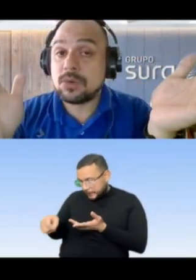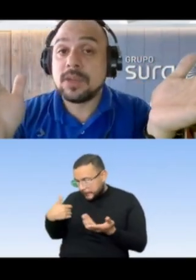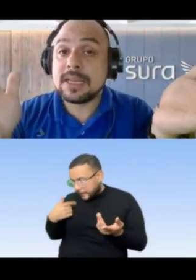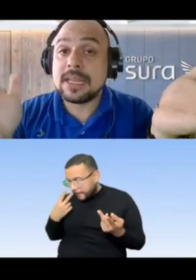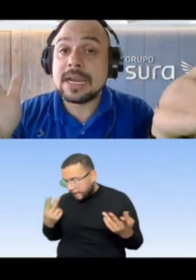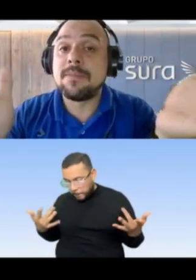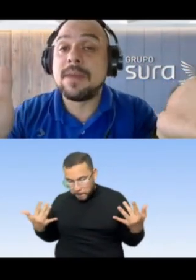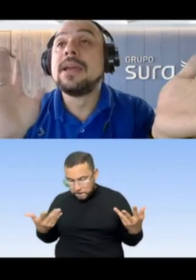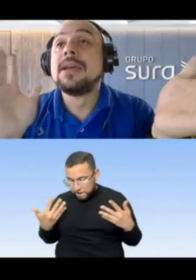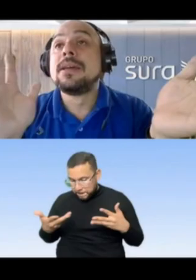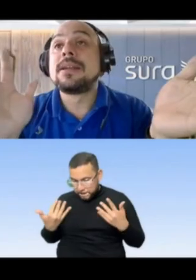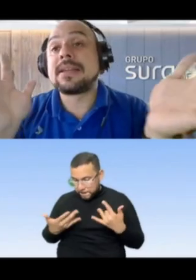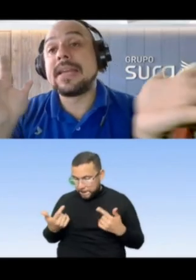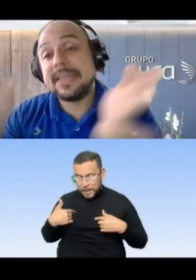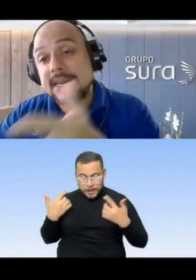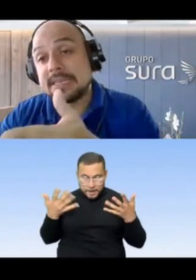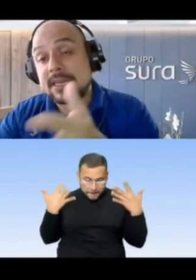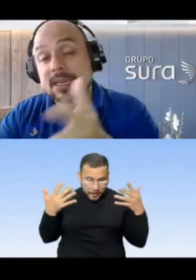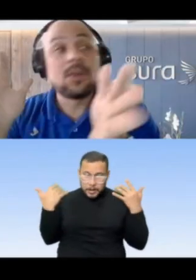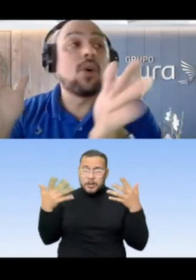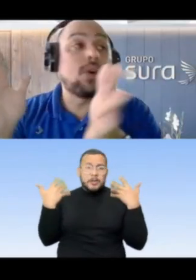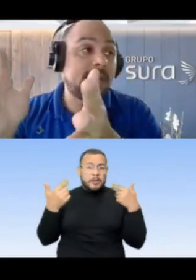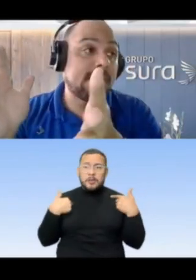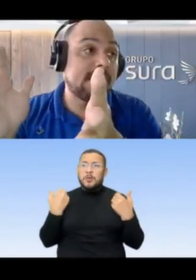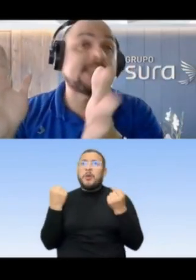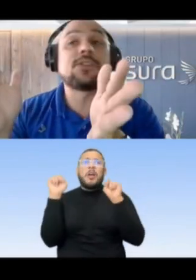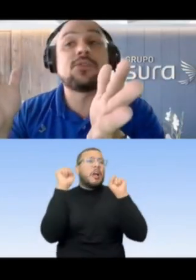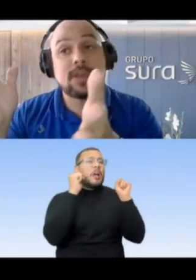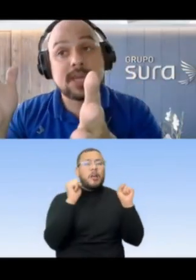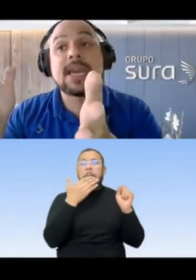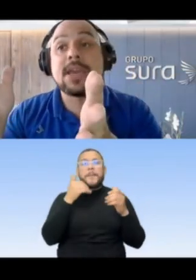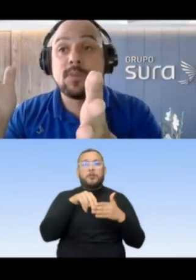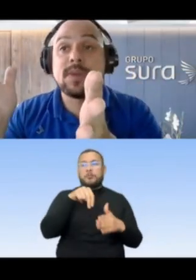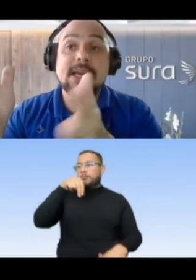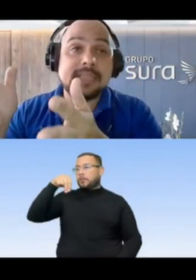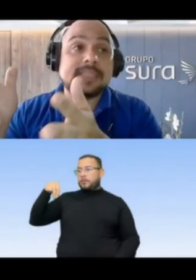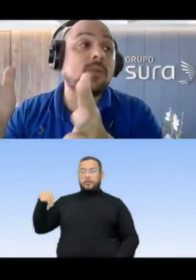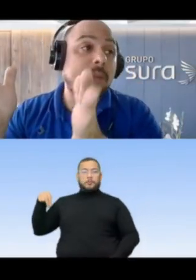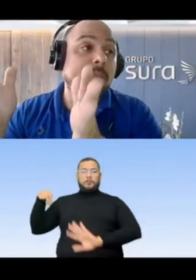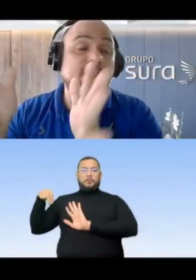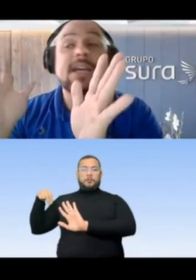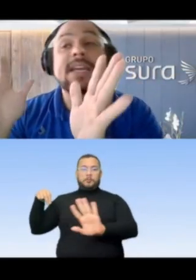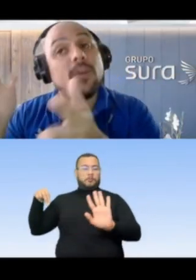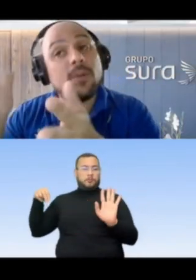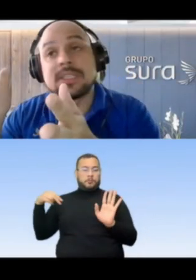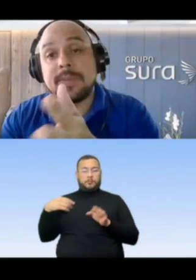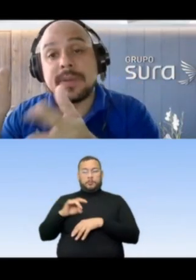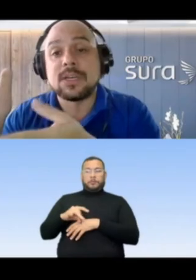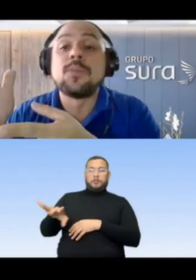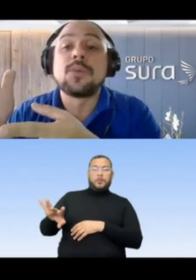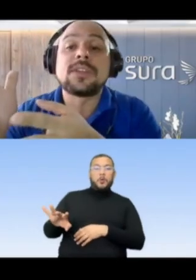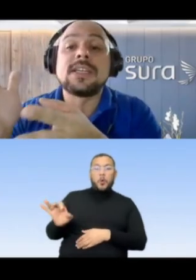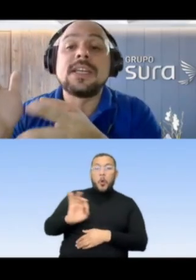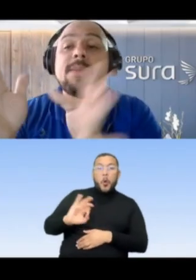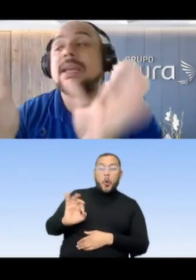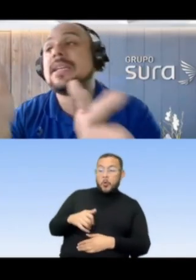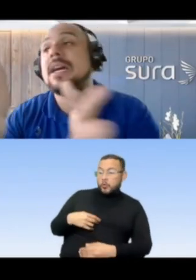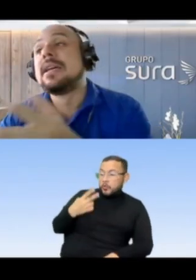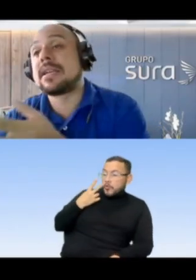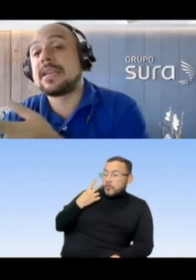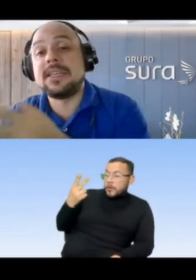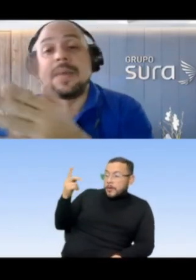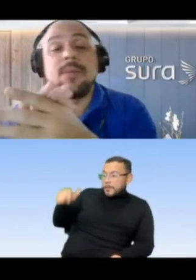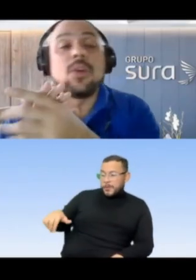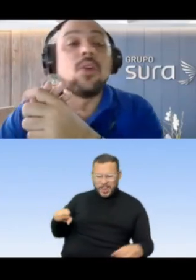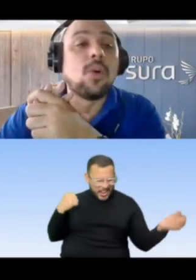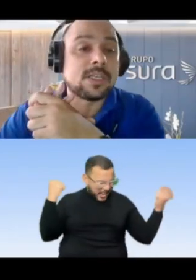es capaz de contener la calma, retírese o brigadista. Si usted ve que hay un brigadista o una persona que no es capaz de comportarse en la